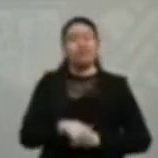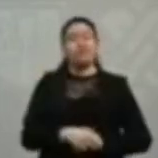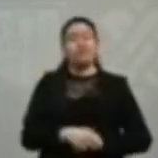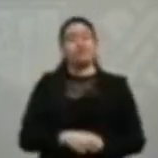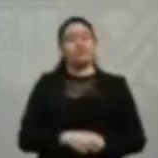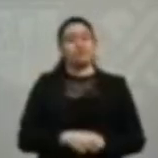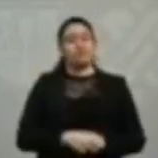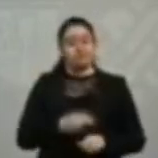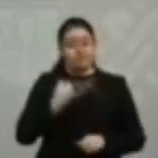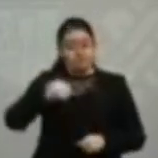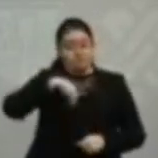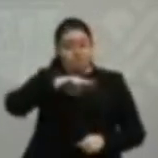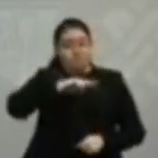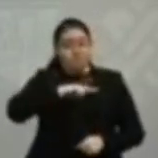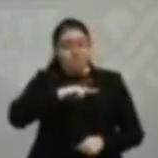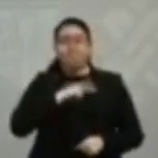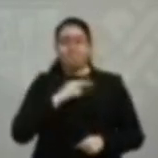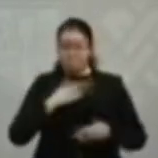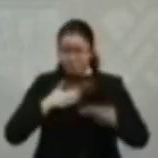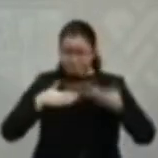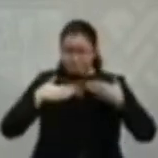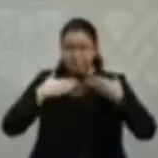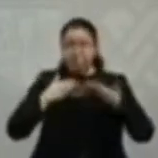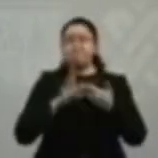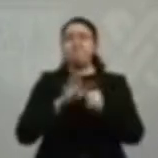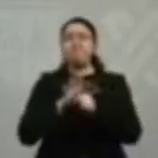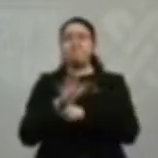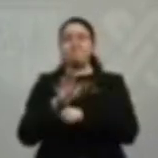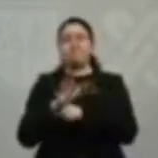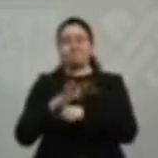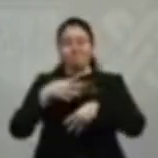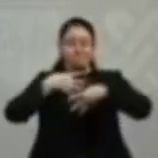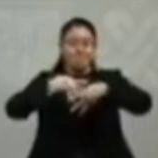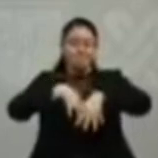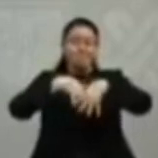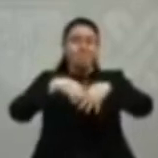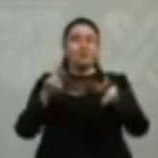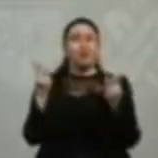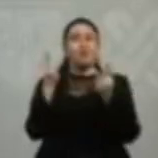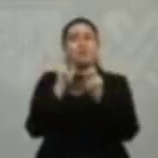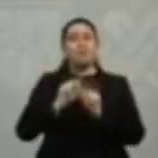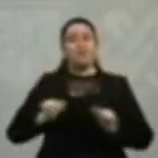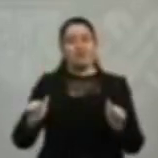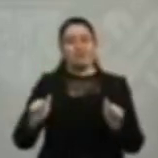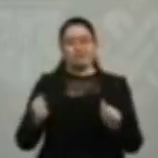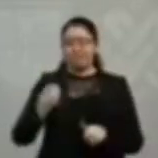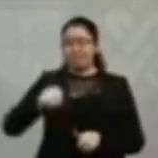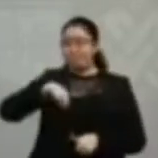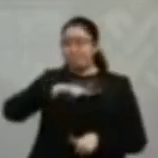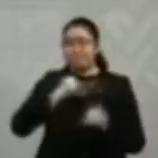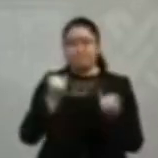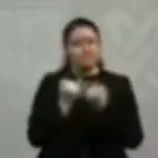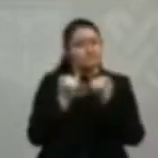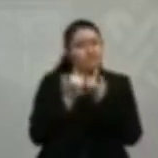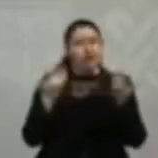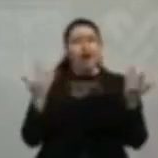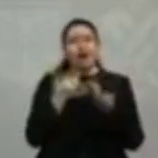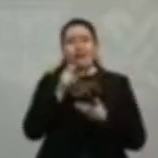Nosotros creemos en la manifestación pacífica. Así lo hicimos con el movimiento social al que